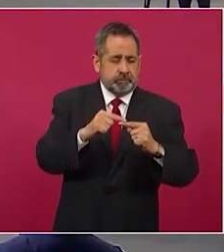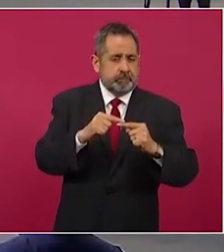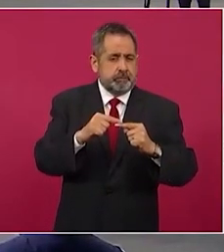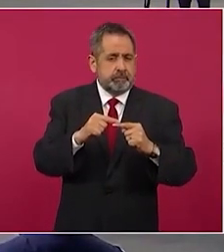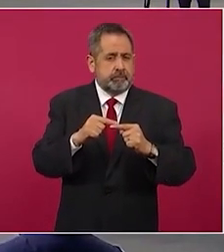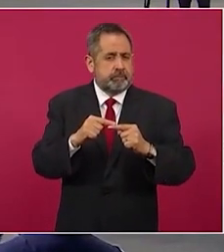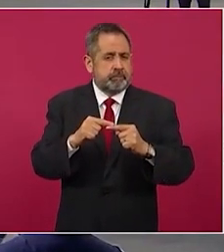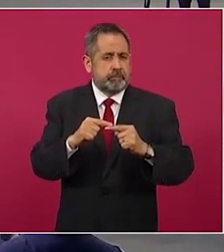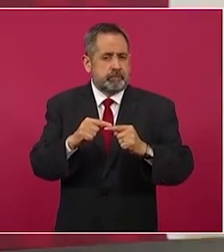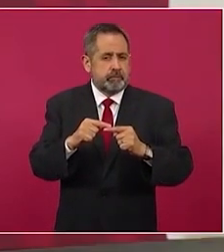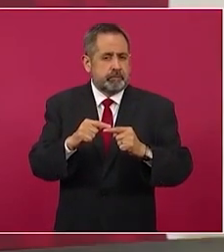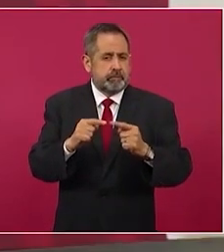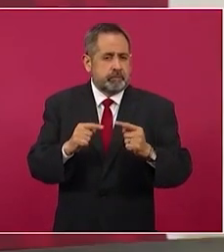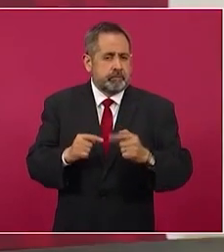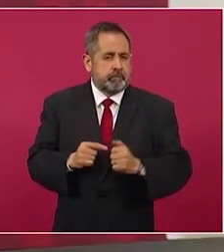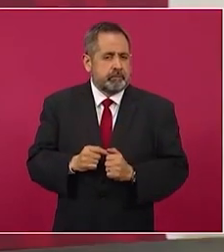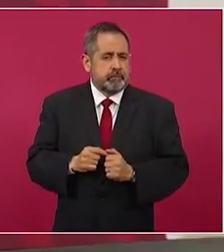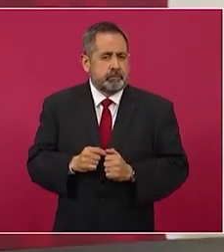al